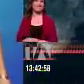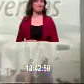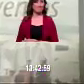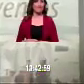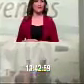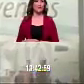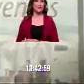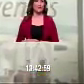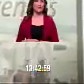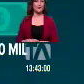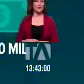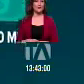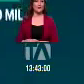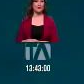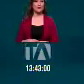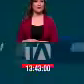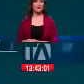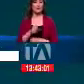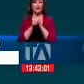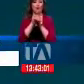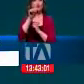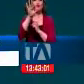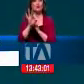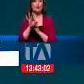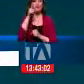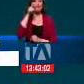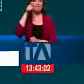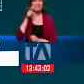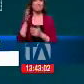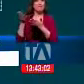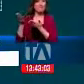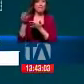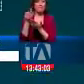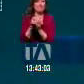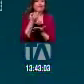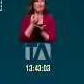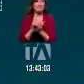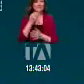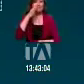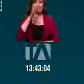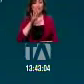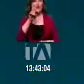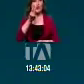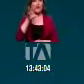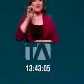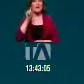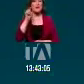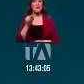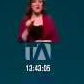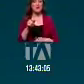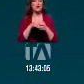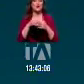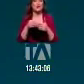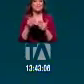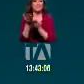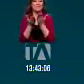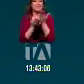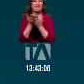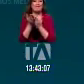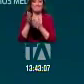Bonilla. Ambas firmas también en 2019, según Fiscalía, facturaron al menos $520,000 por supuestos